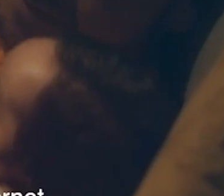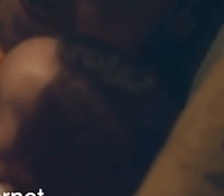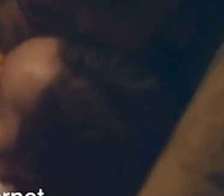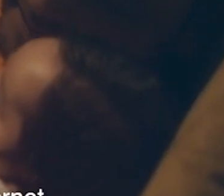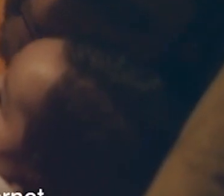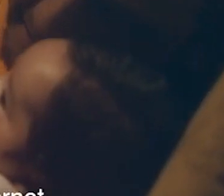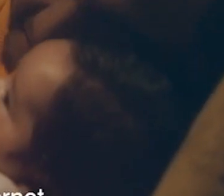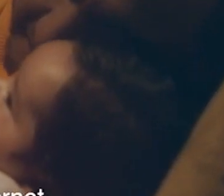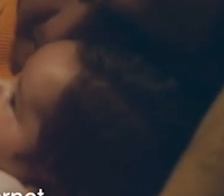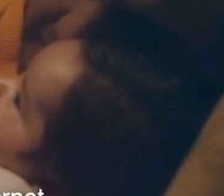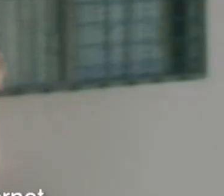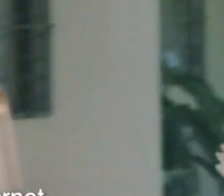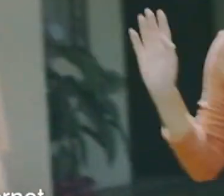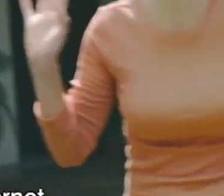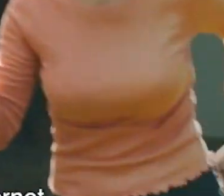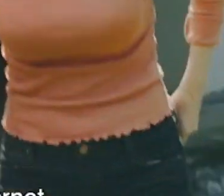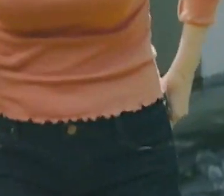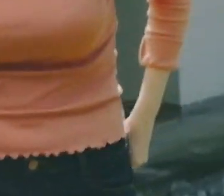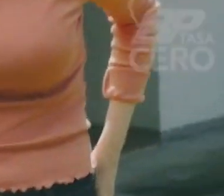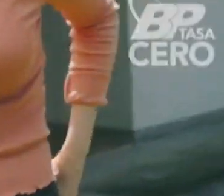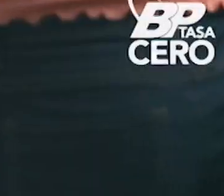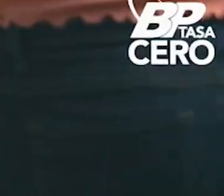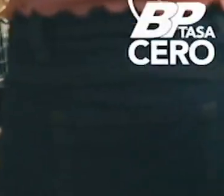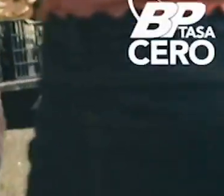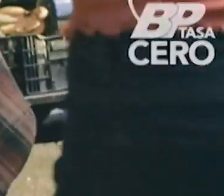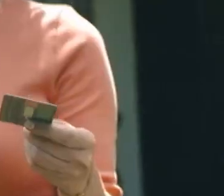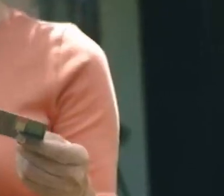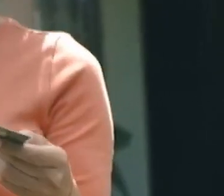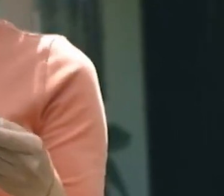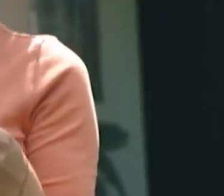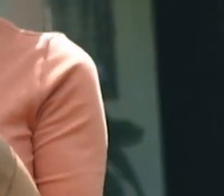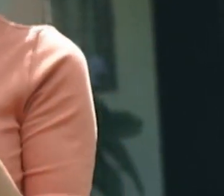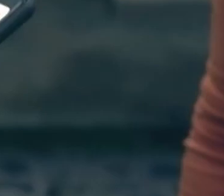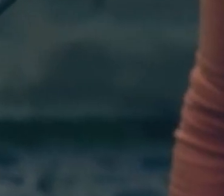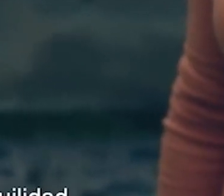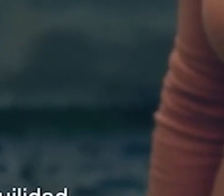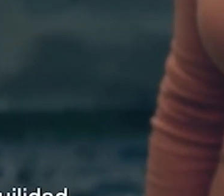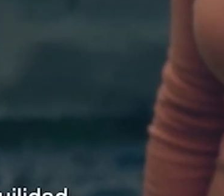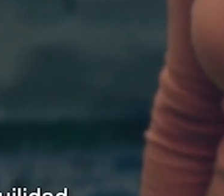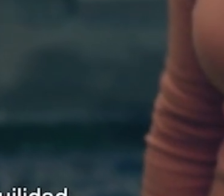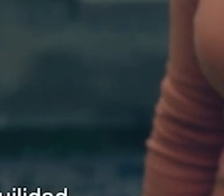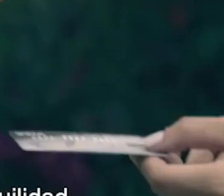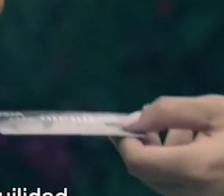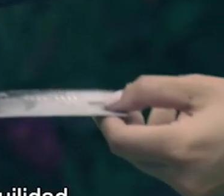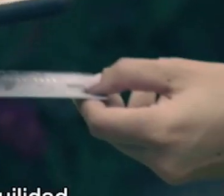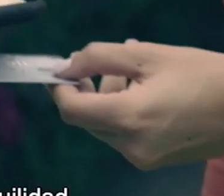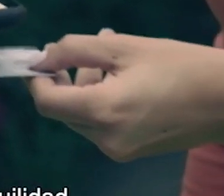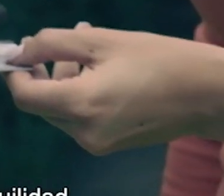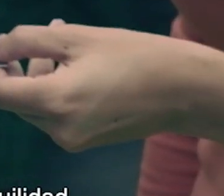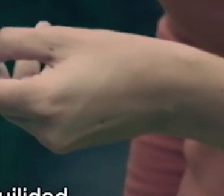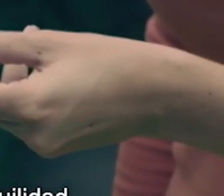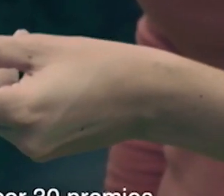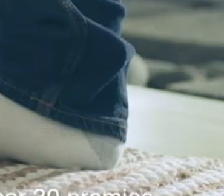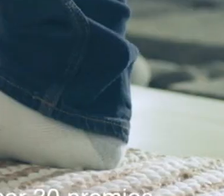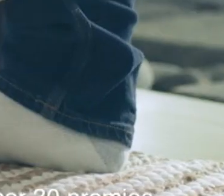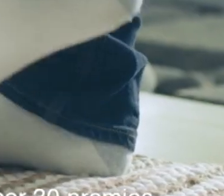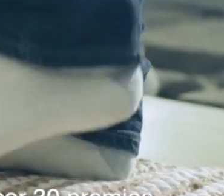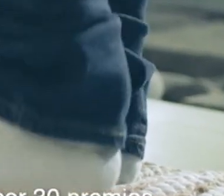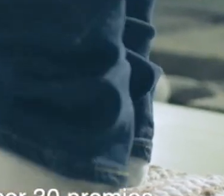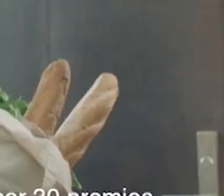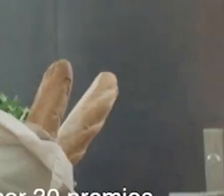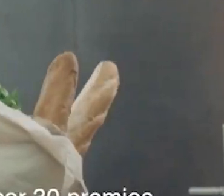del ámbito de la cultura: Gladys Alzate, Rocío Fernández y Ana Beatriz Fernández. Vamos a conversar